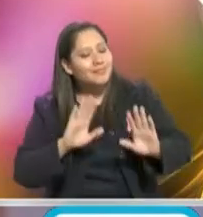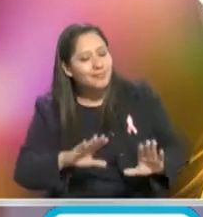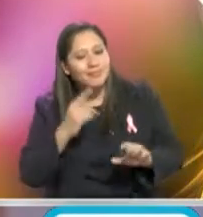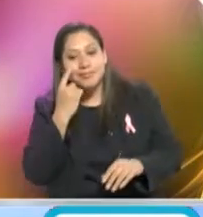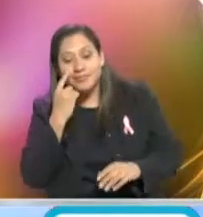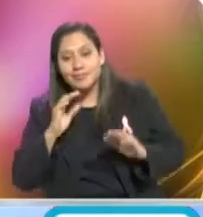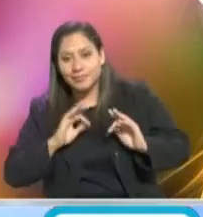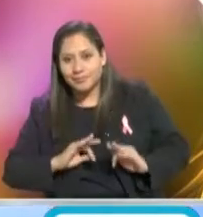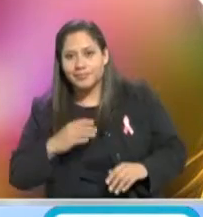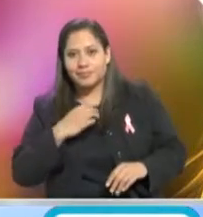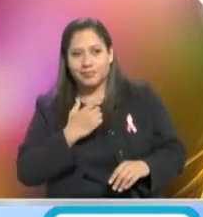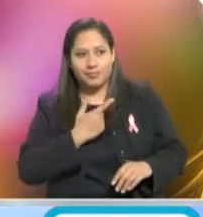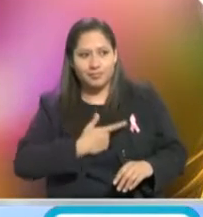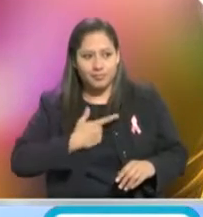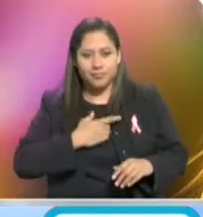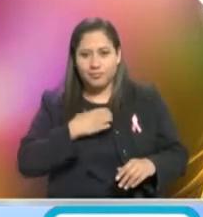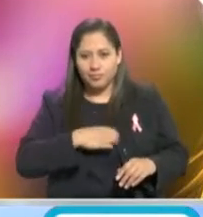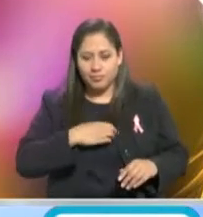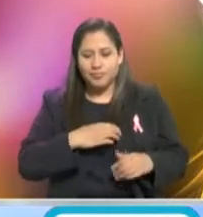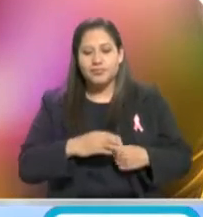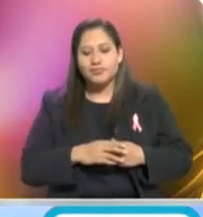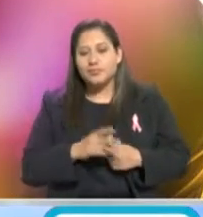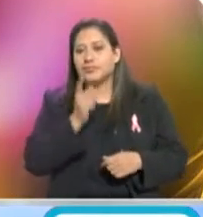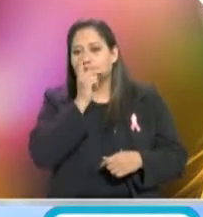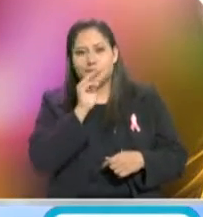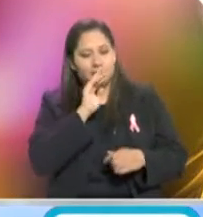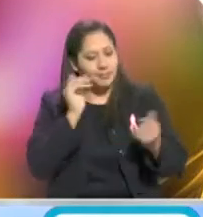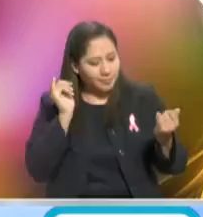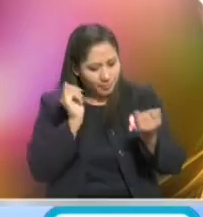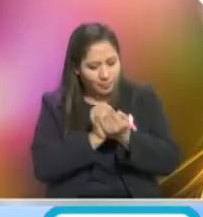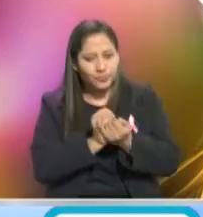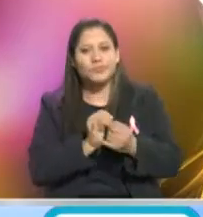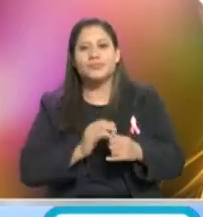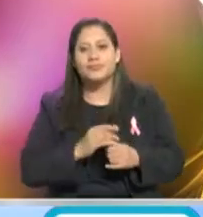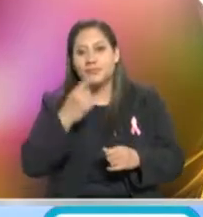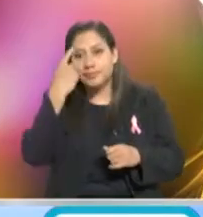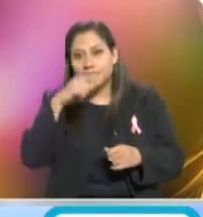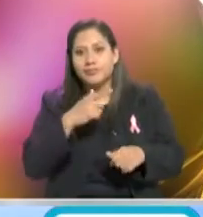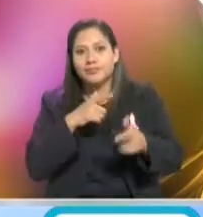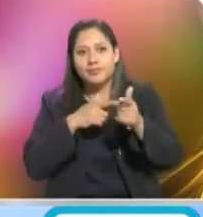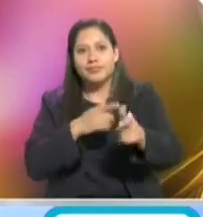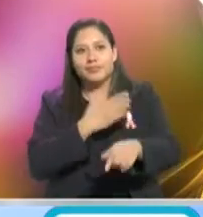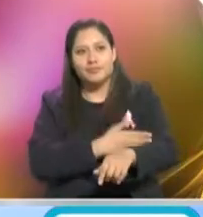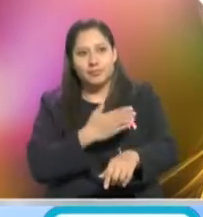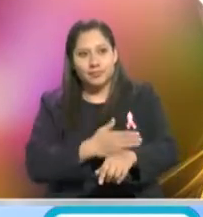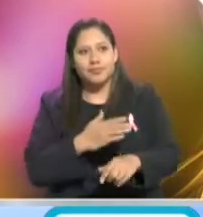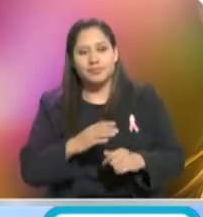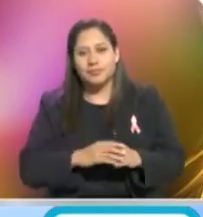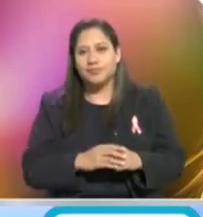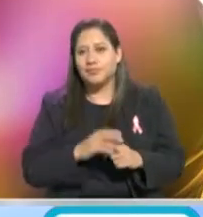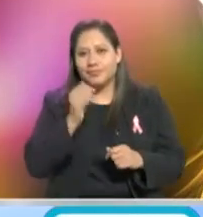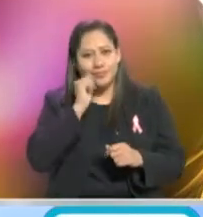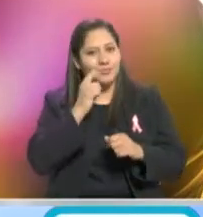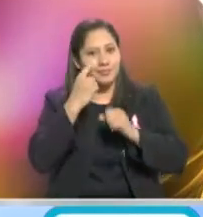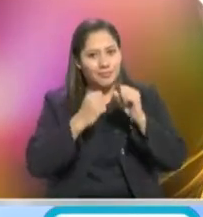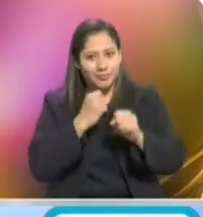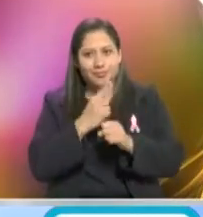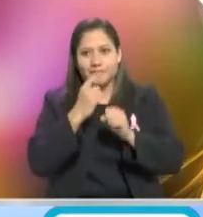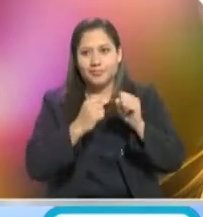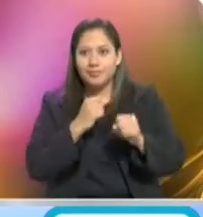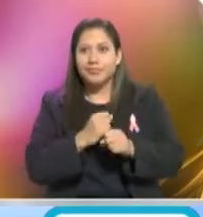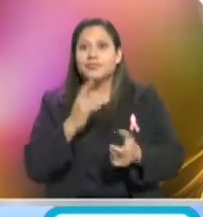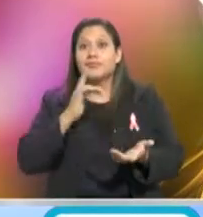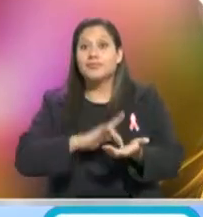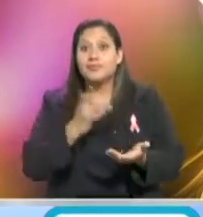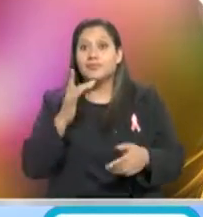contentos, que estén a gusto los Muy niños bien. y obviamente los papás, ¿verdad? Perfecto. Para que nos sigan acompañando. Muy bien. Como todos los años. Nora, muchísimas